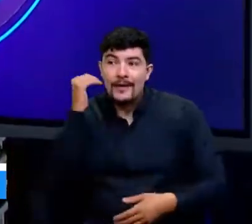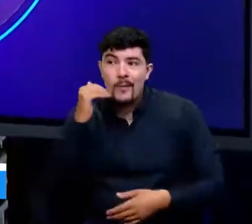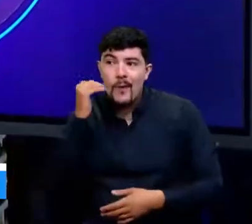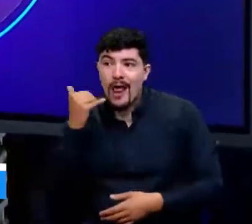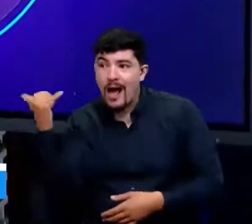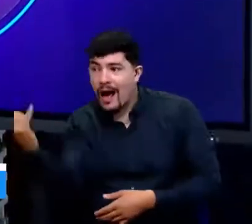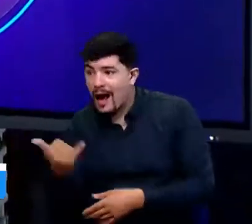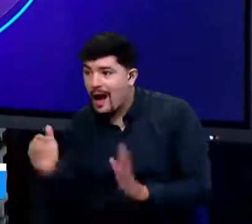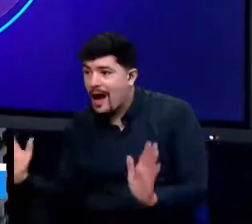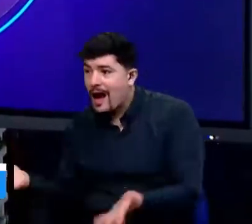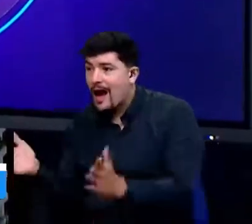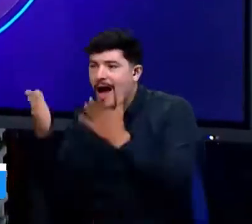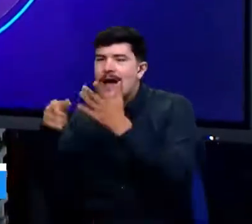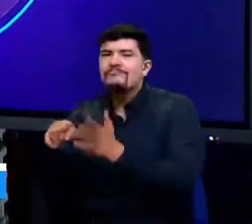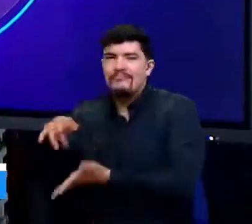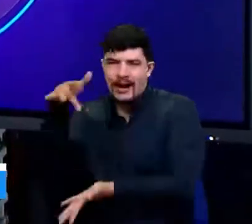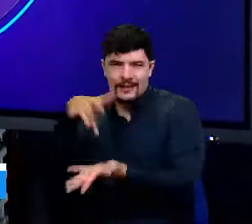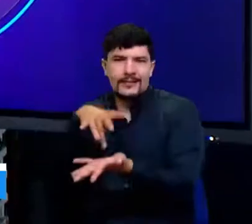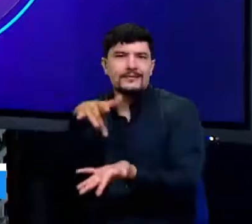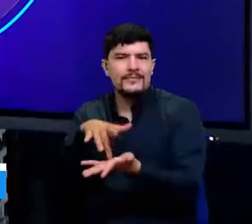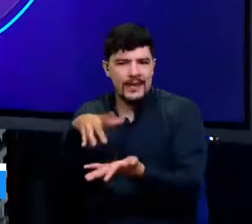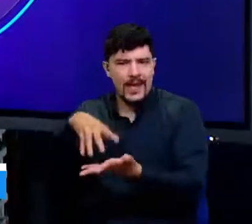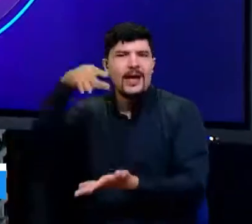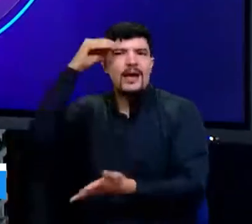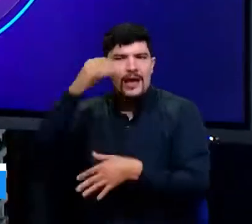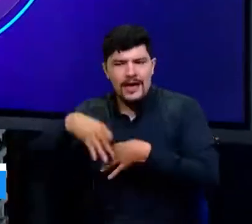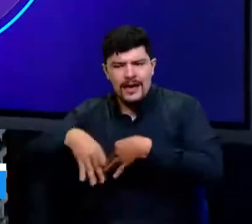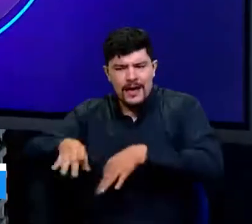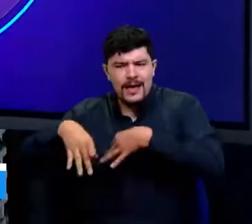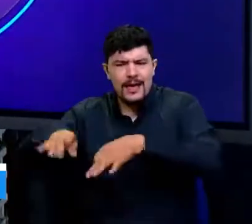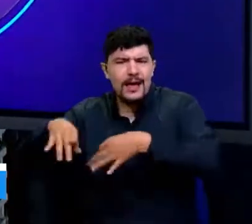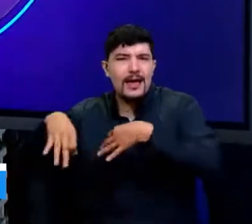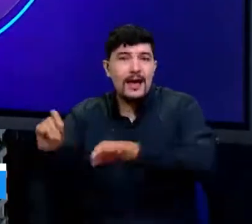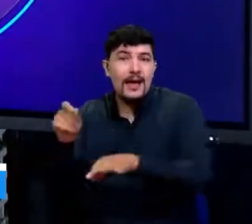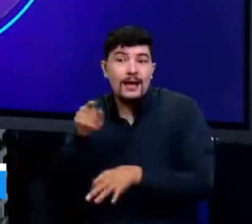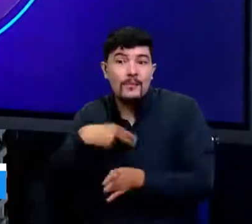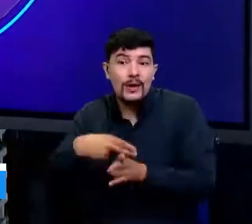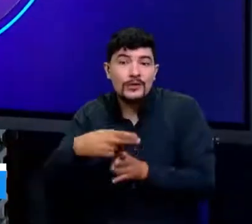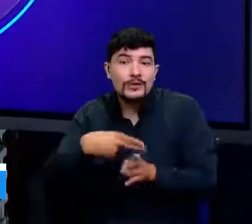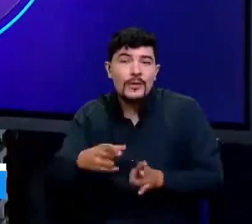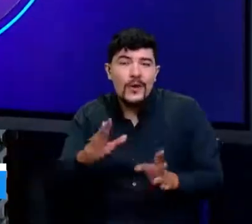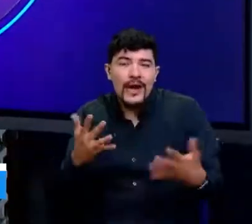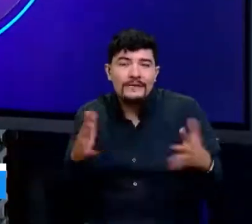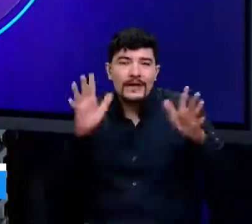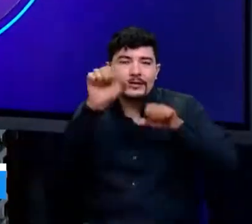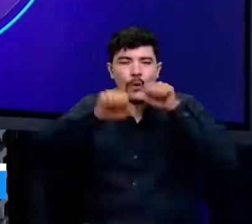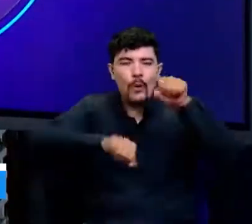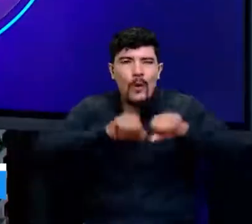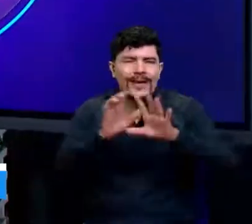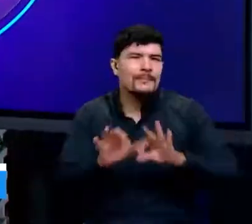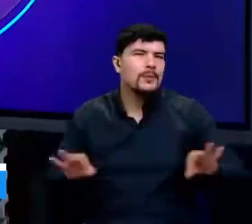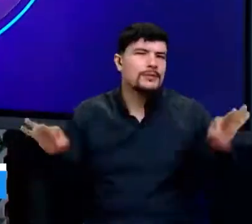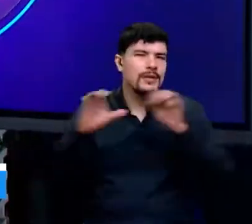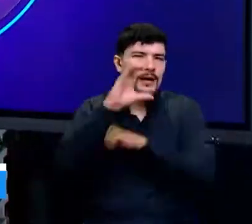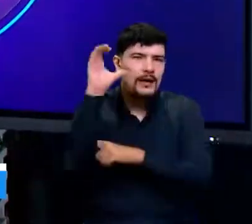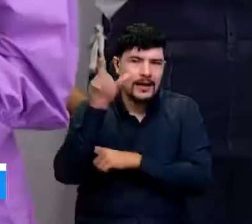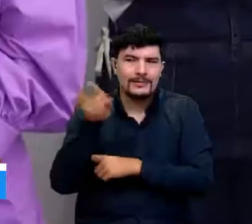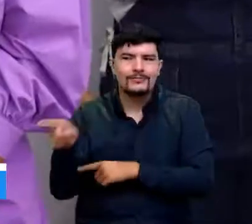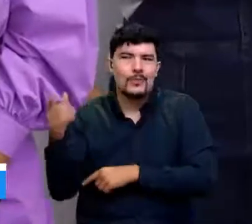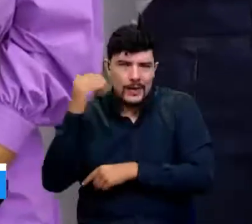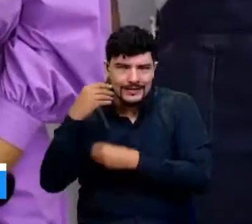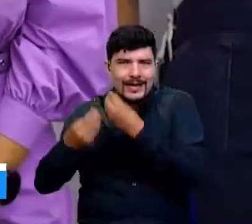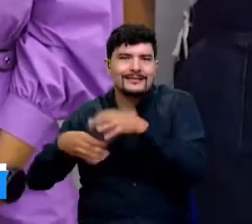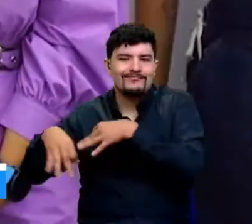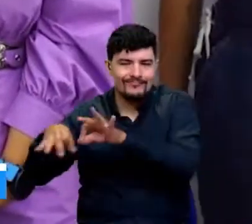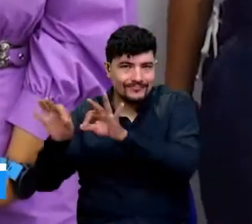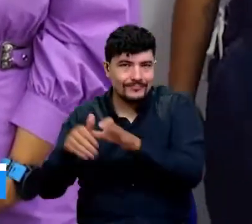a participar en la fabricación de prendas para uno de los eventos de ciclismo más importantes del país. Una